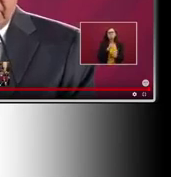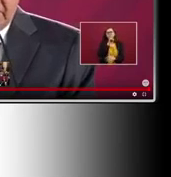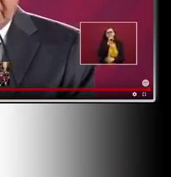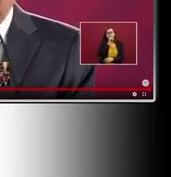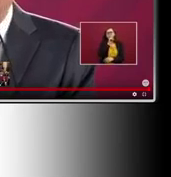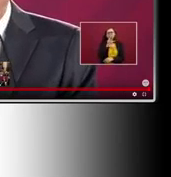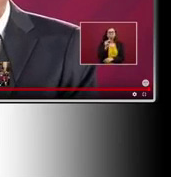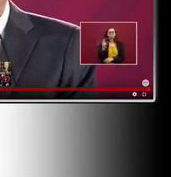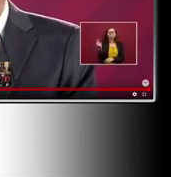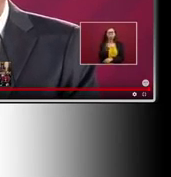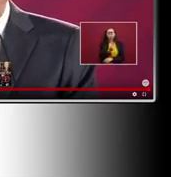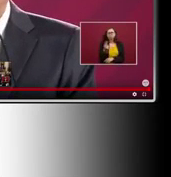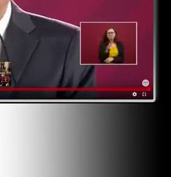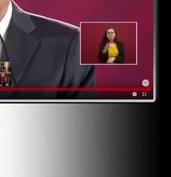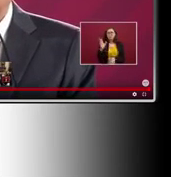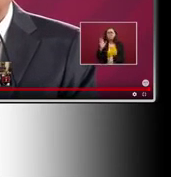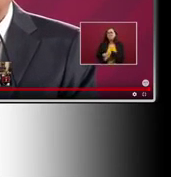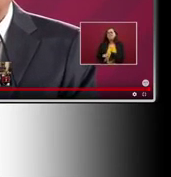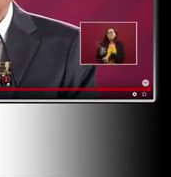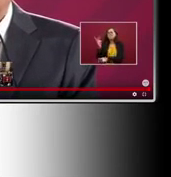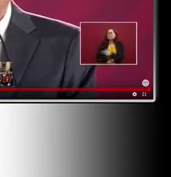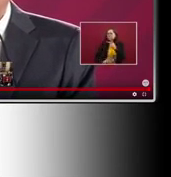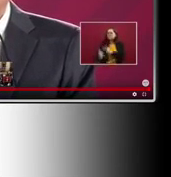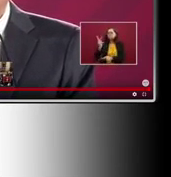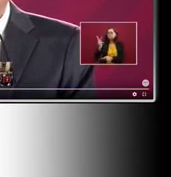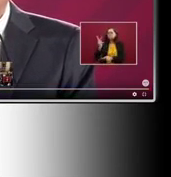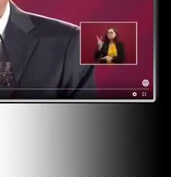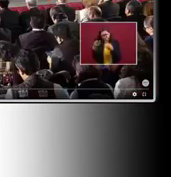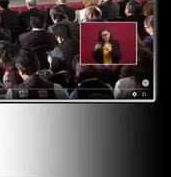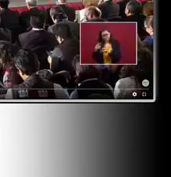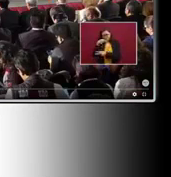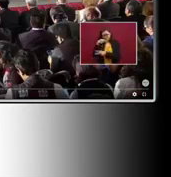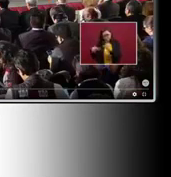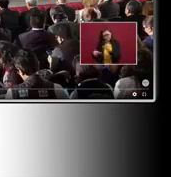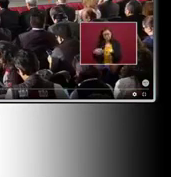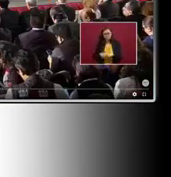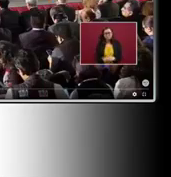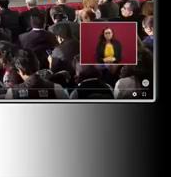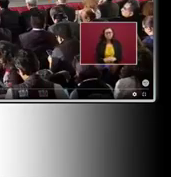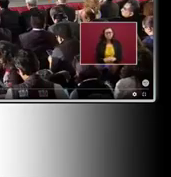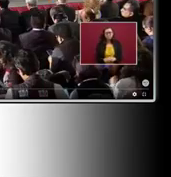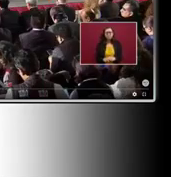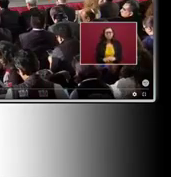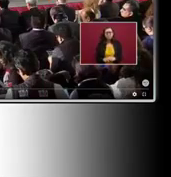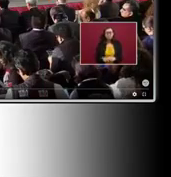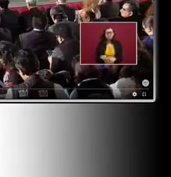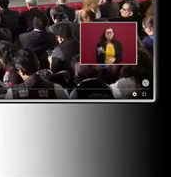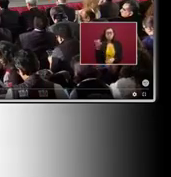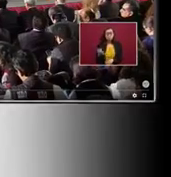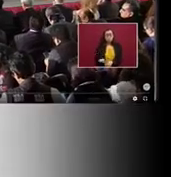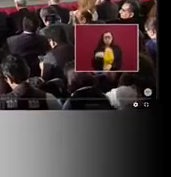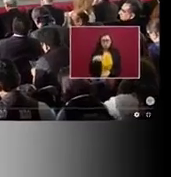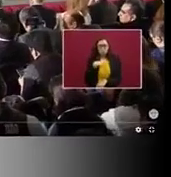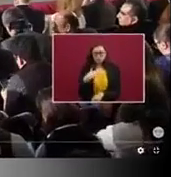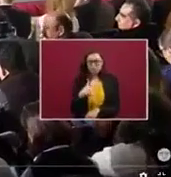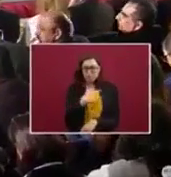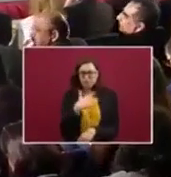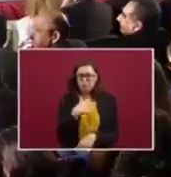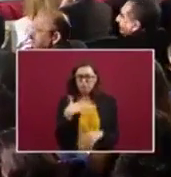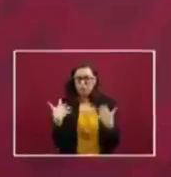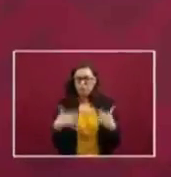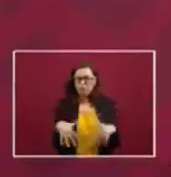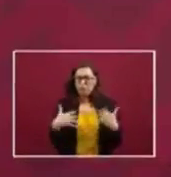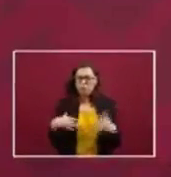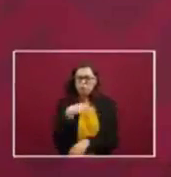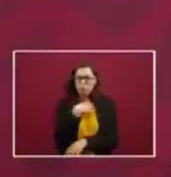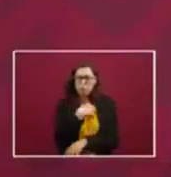que le estaban apostando precisamente a que todo esto ya acabara completamente privatizado en nuestro país. Y no, parece